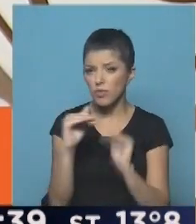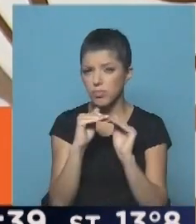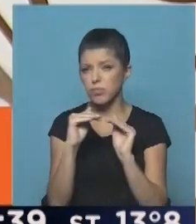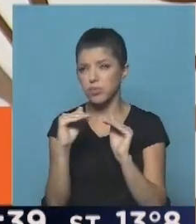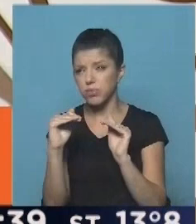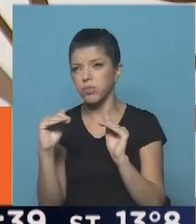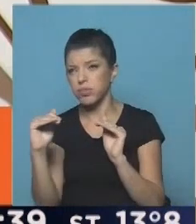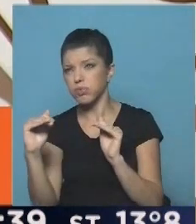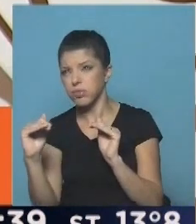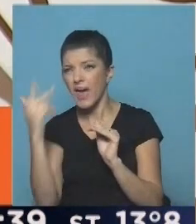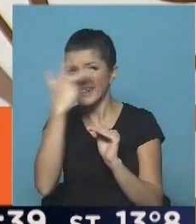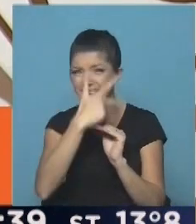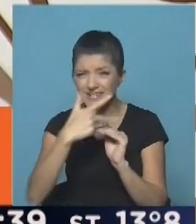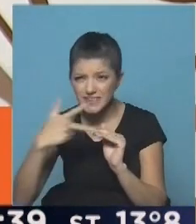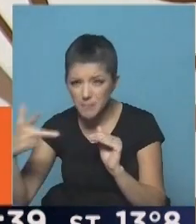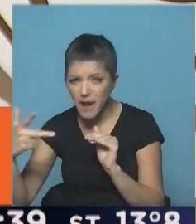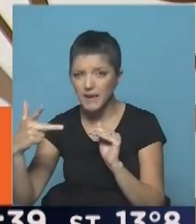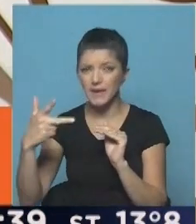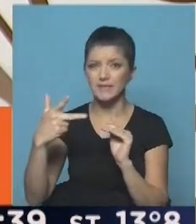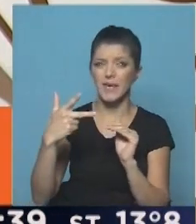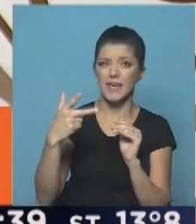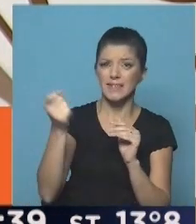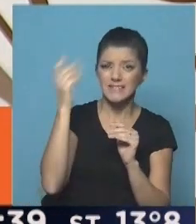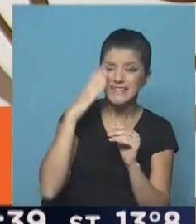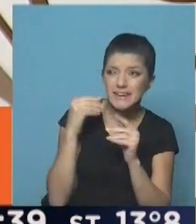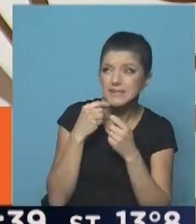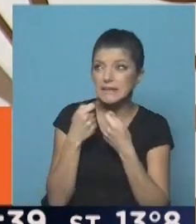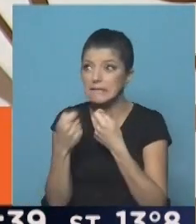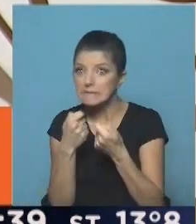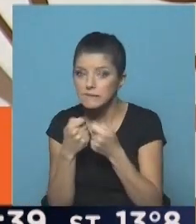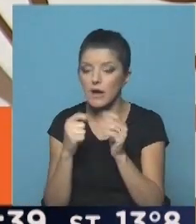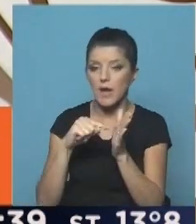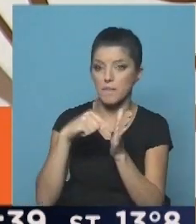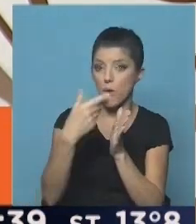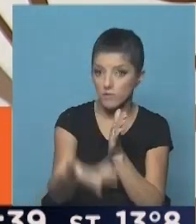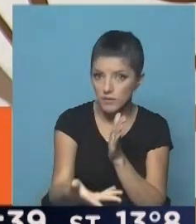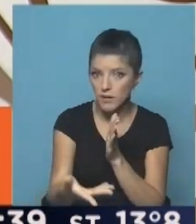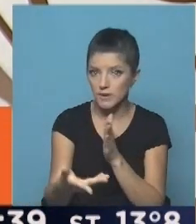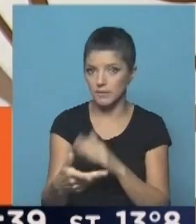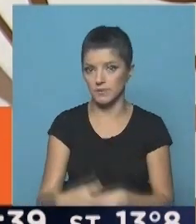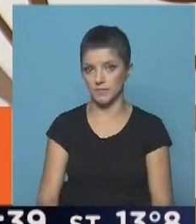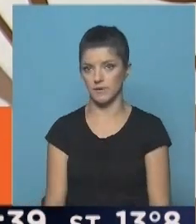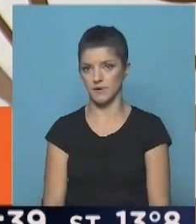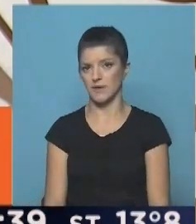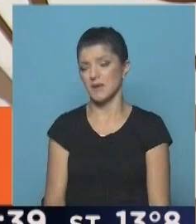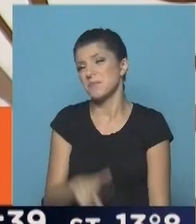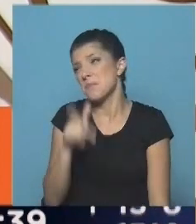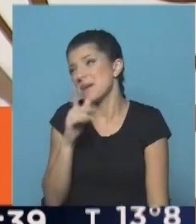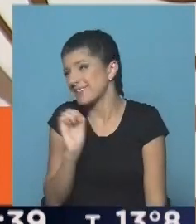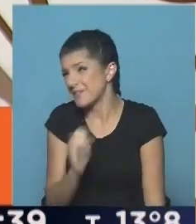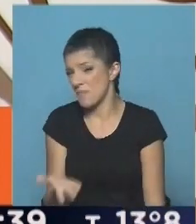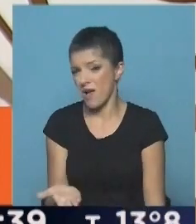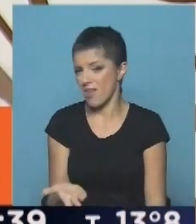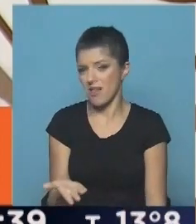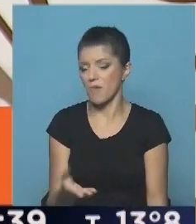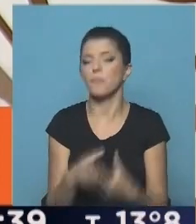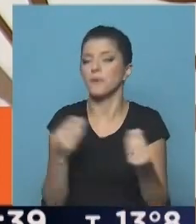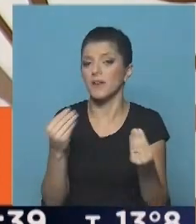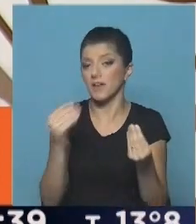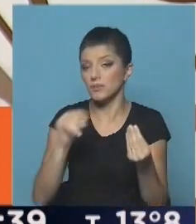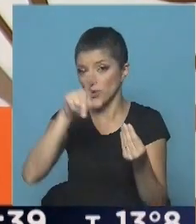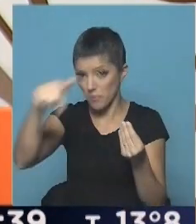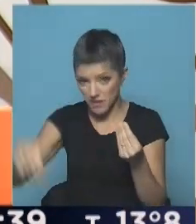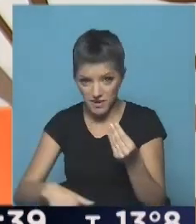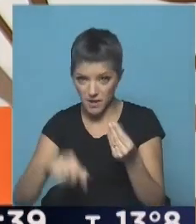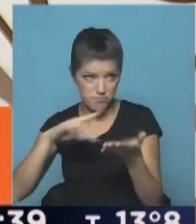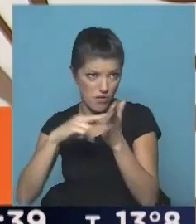Cristina mordiéndole los talones al gobierno en la provincia de Buenos Aires no me parece prudente y porque esto además Obviamente le va a pegar